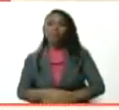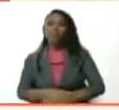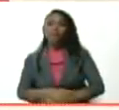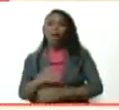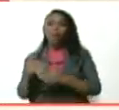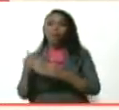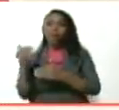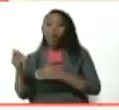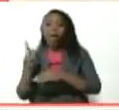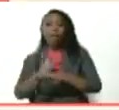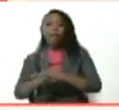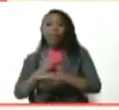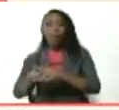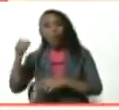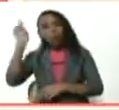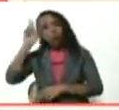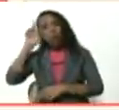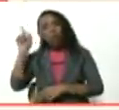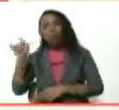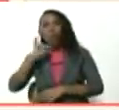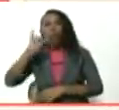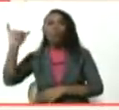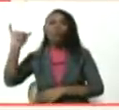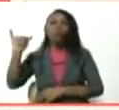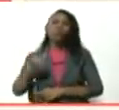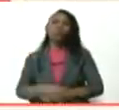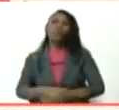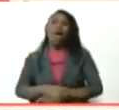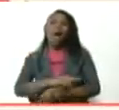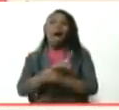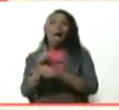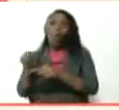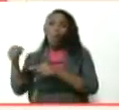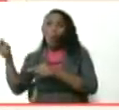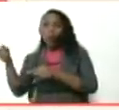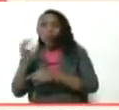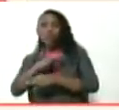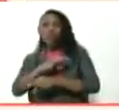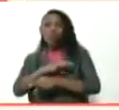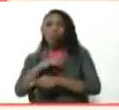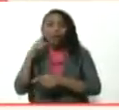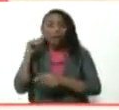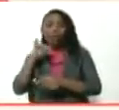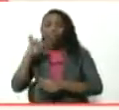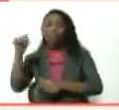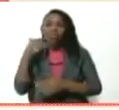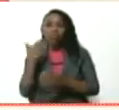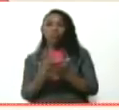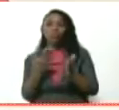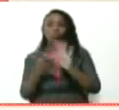Después el tiempo le dio la razón en su denuncia. A él y otro señor, que fueron los que denunciaron.